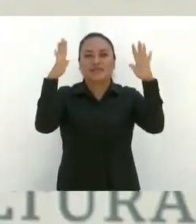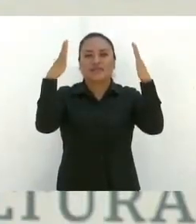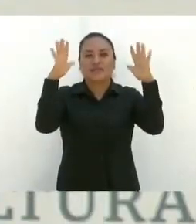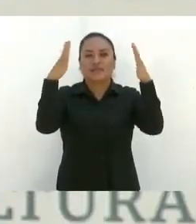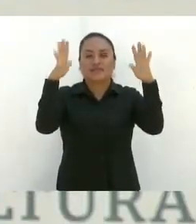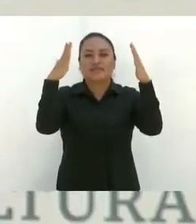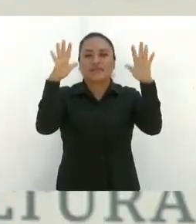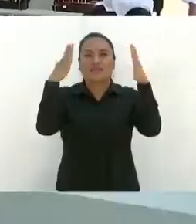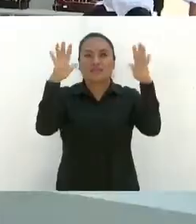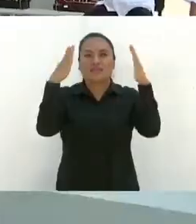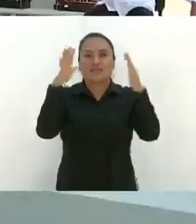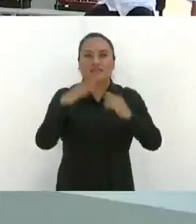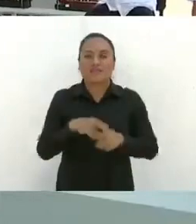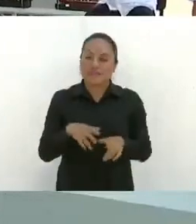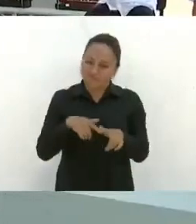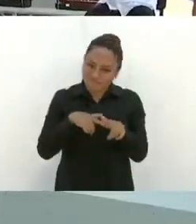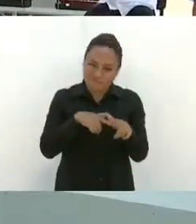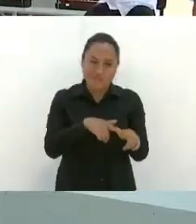Entregando